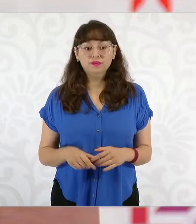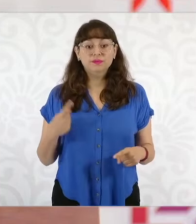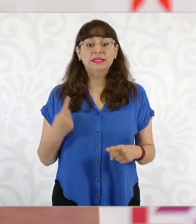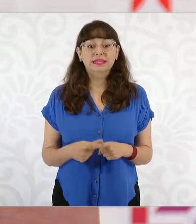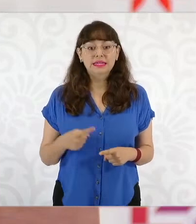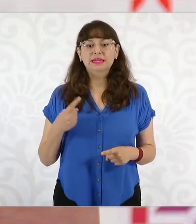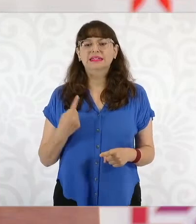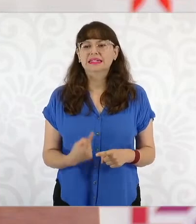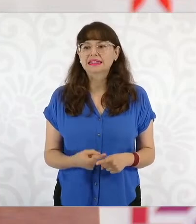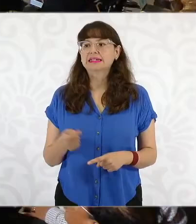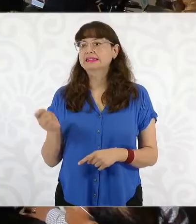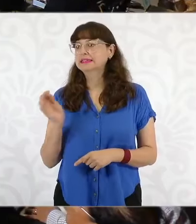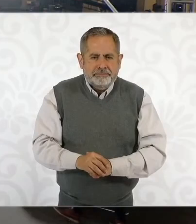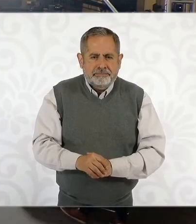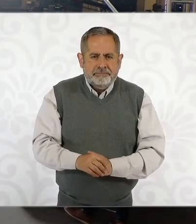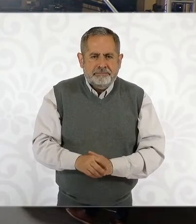¿Quién puede ser que no?